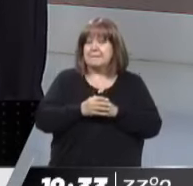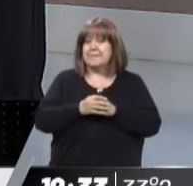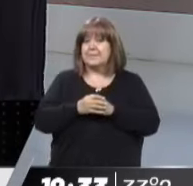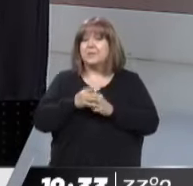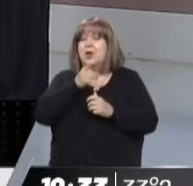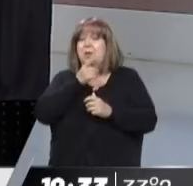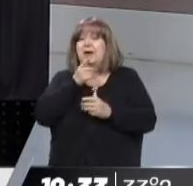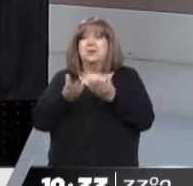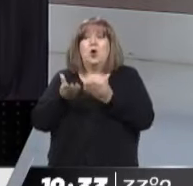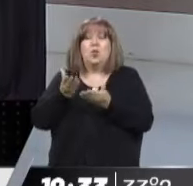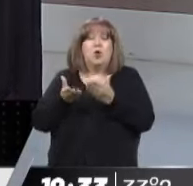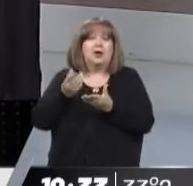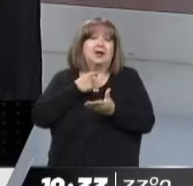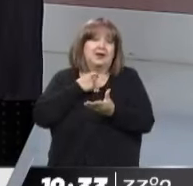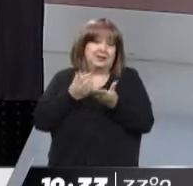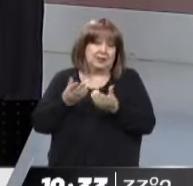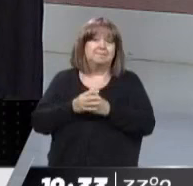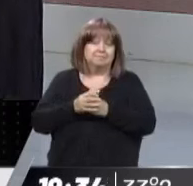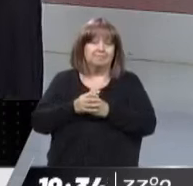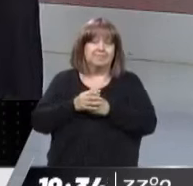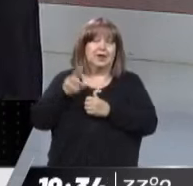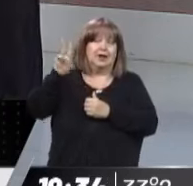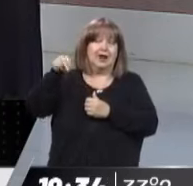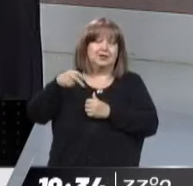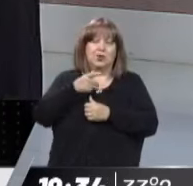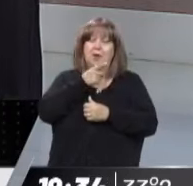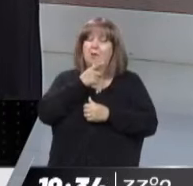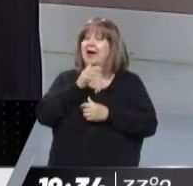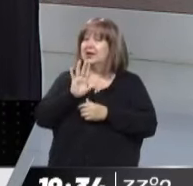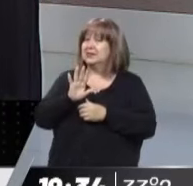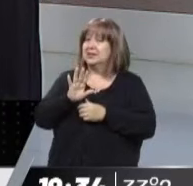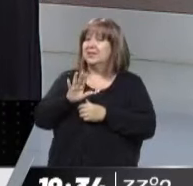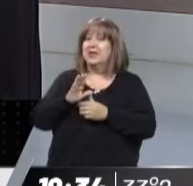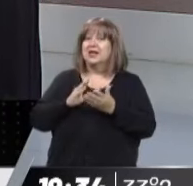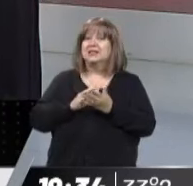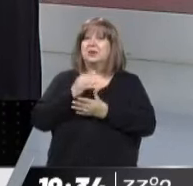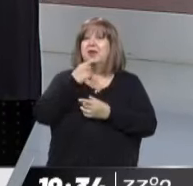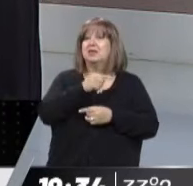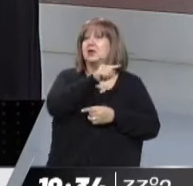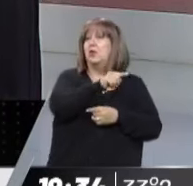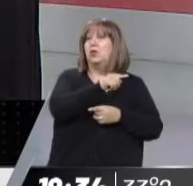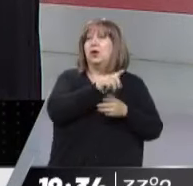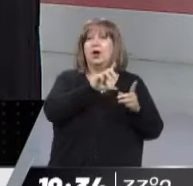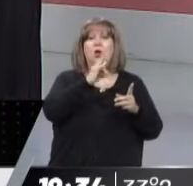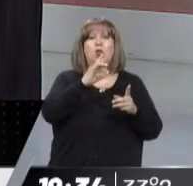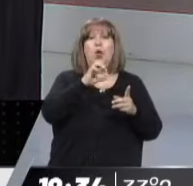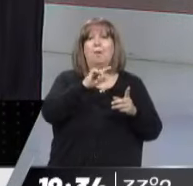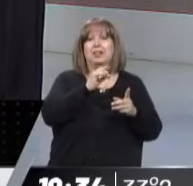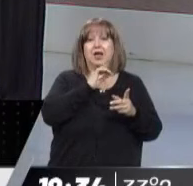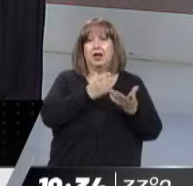cuanto a la justicia que están pidiendo, claro, justamente ustedes, justamente, como familia, por justamente la muerte de tu hijo. Claro, siempre aduce algo.